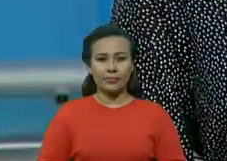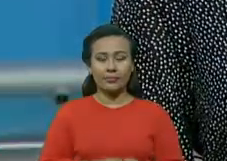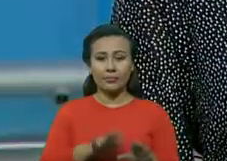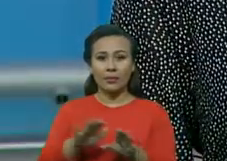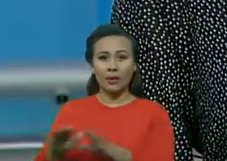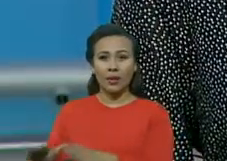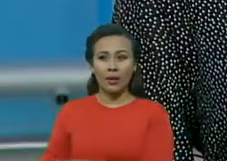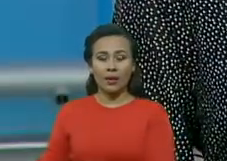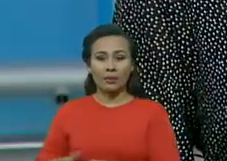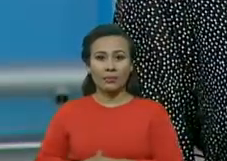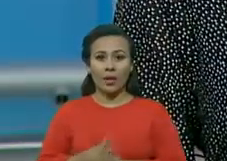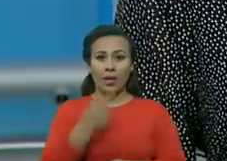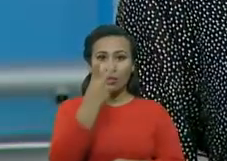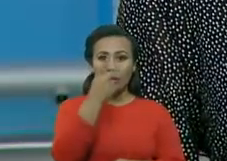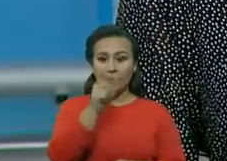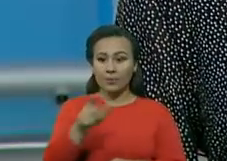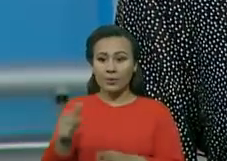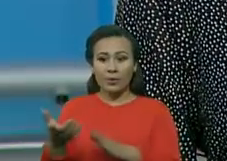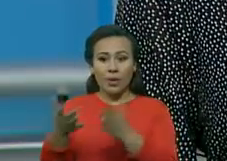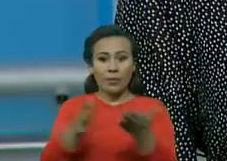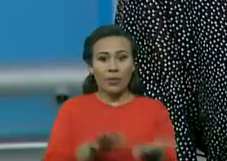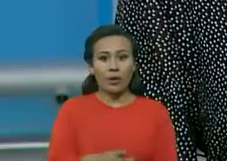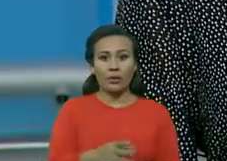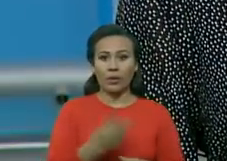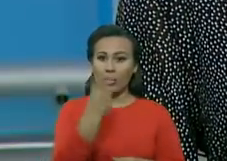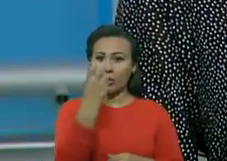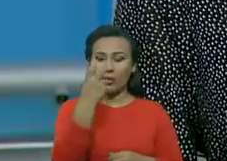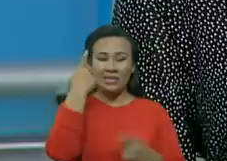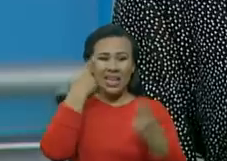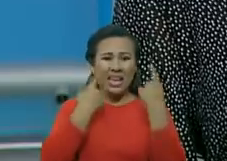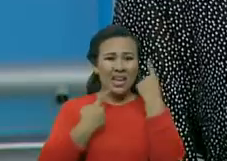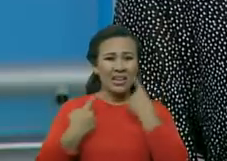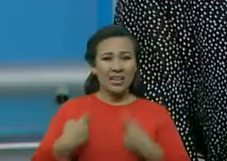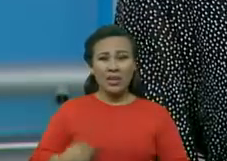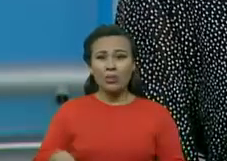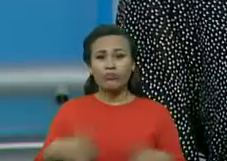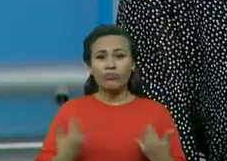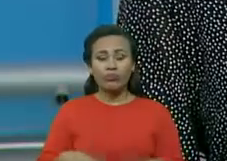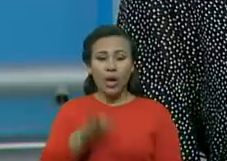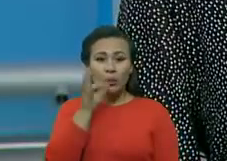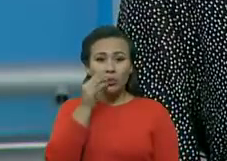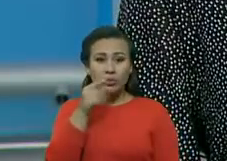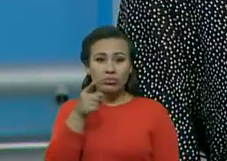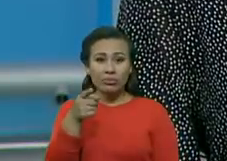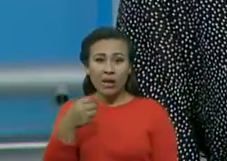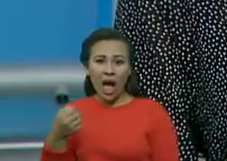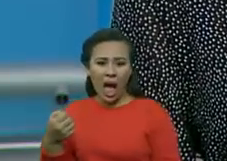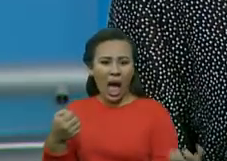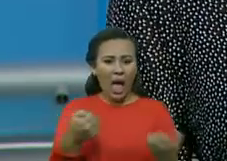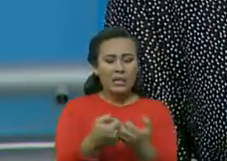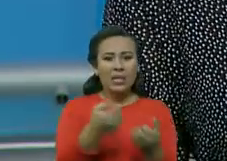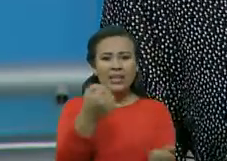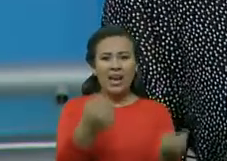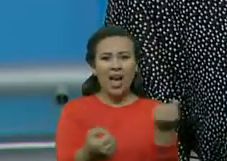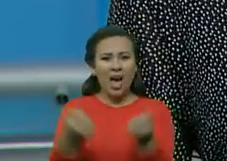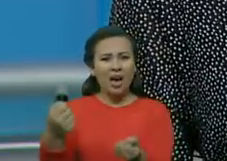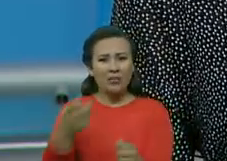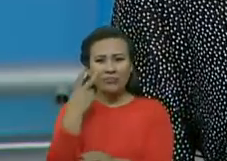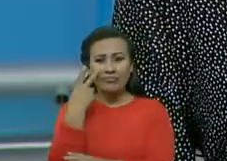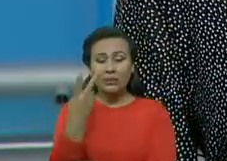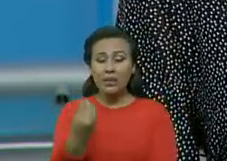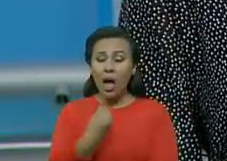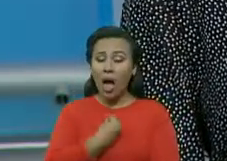Por otra parte, 2 muertos y 2 heridos fue el saldo de un accidente de tránsito en Puerto Viejo, capital de la provincia de Manabí.